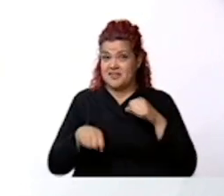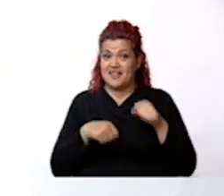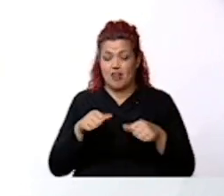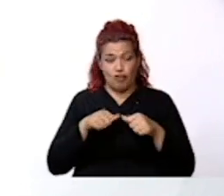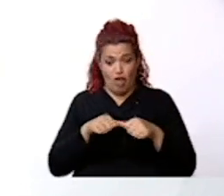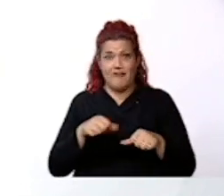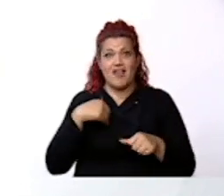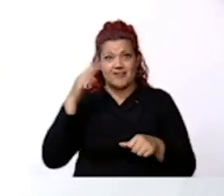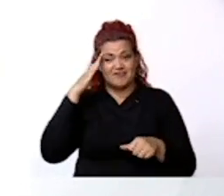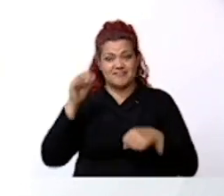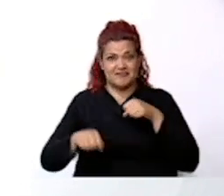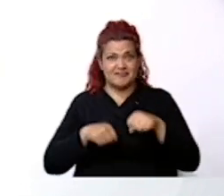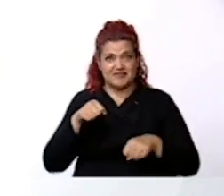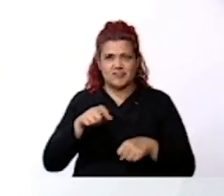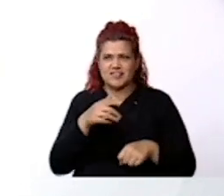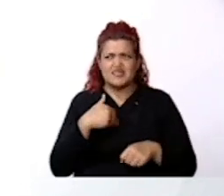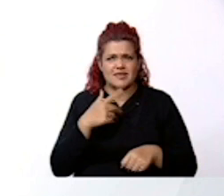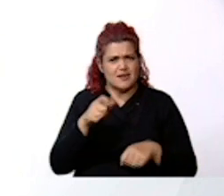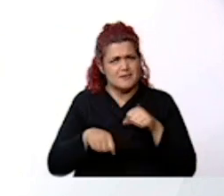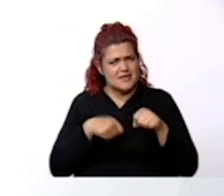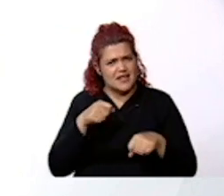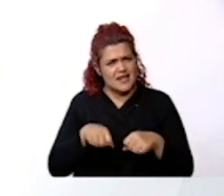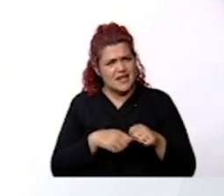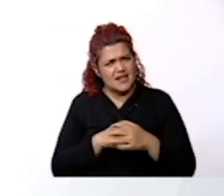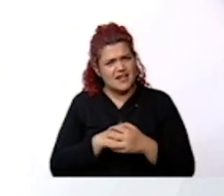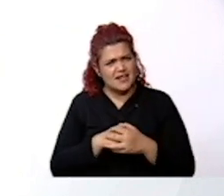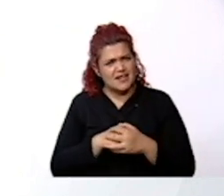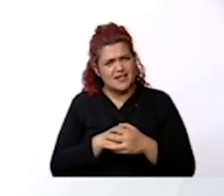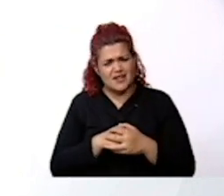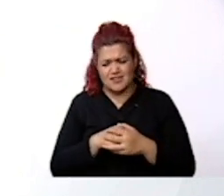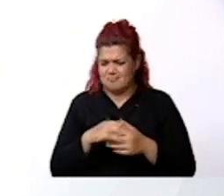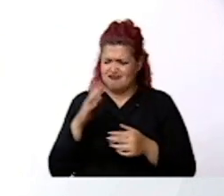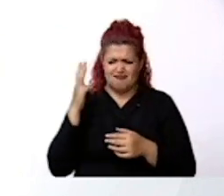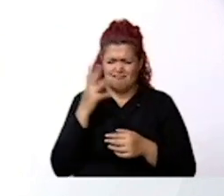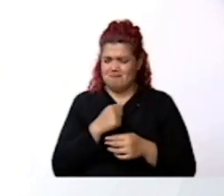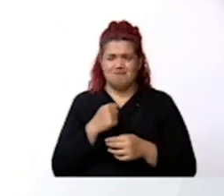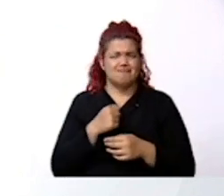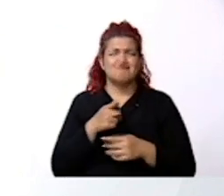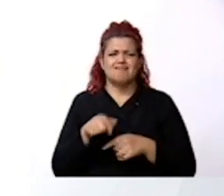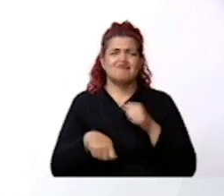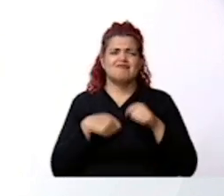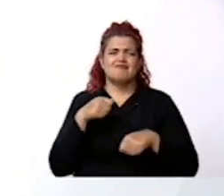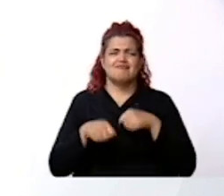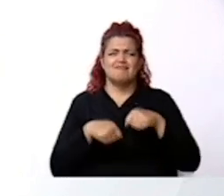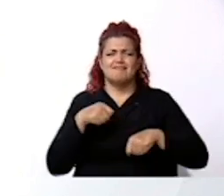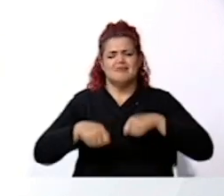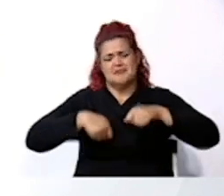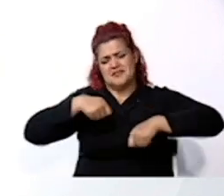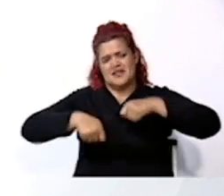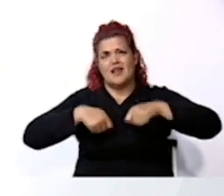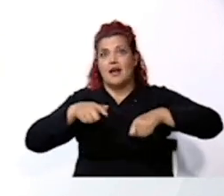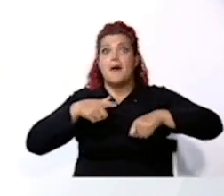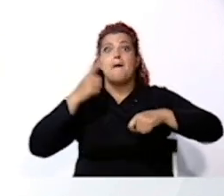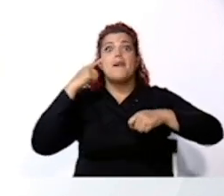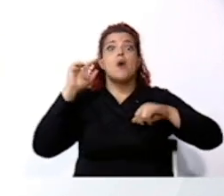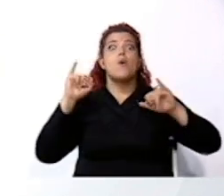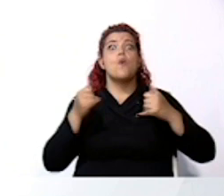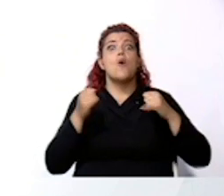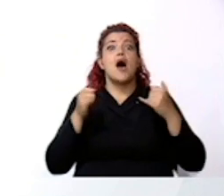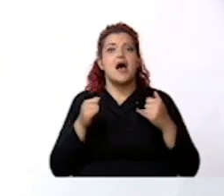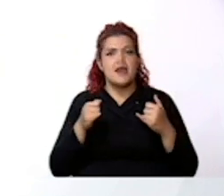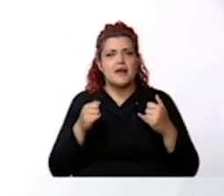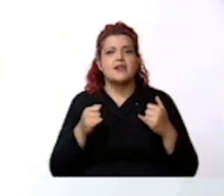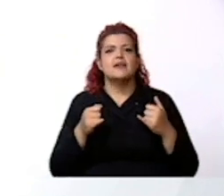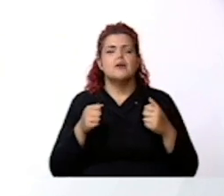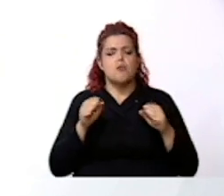sé andar en bicicleta. ¿Quiénes tienen? Demasiado bueno, ¿verdad? Andar en bici. Pero no solo nos sirve para jugar, sino también